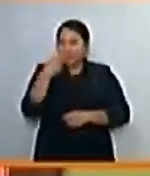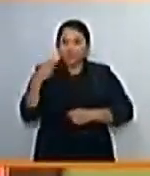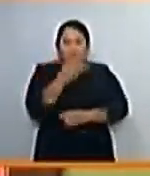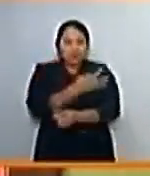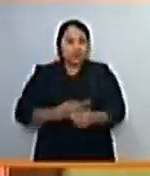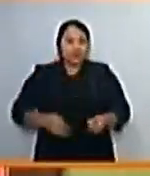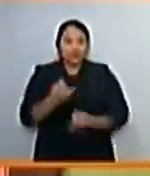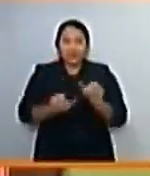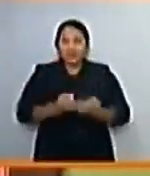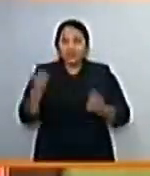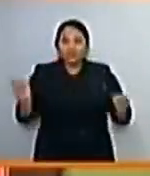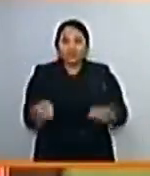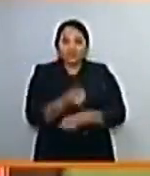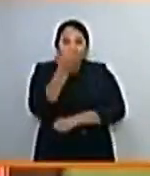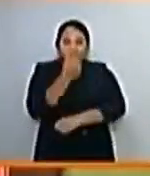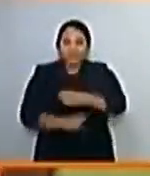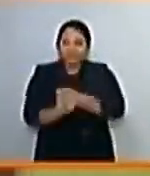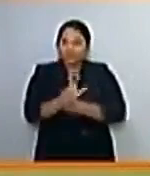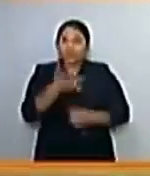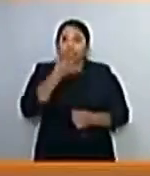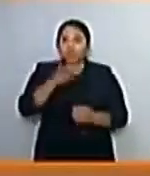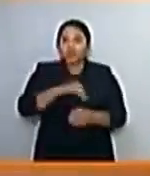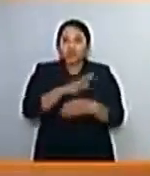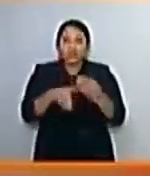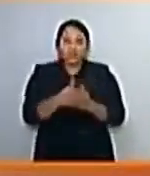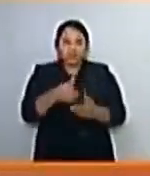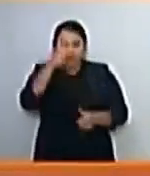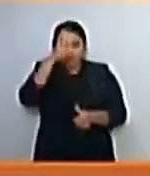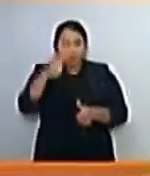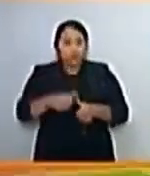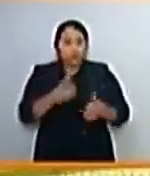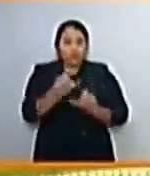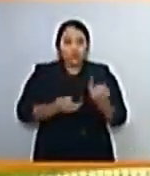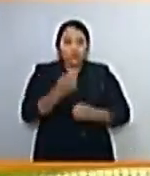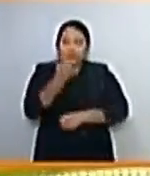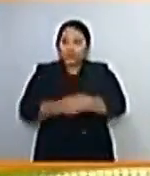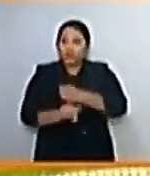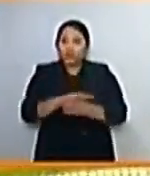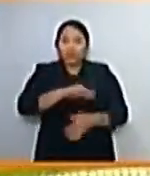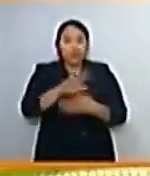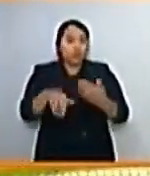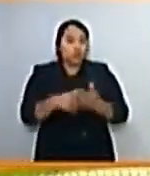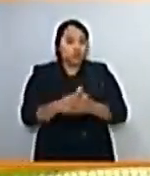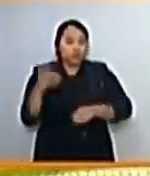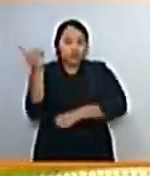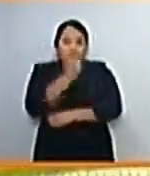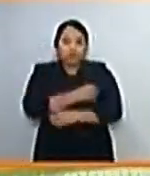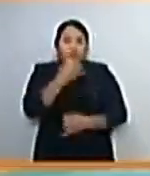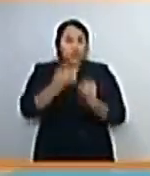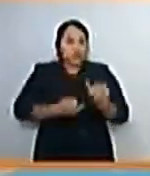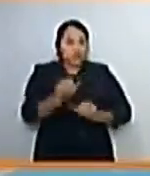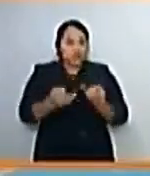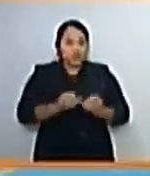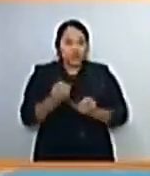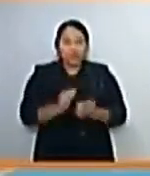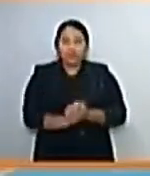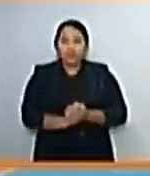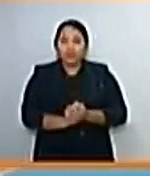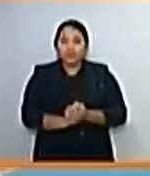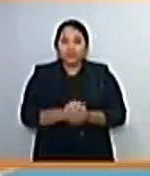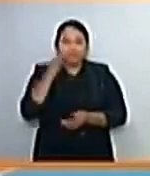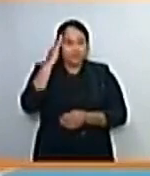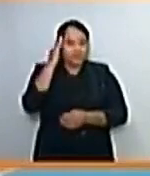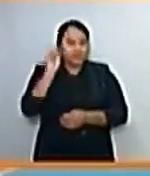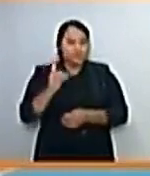Pega 3. Así que les deseo mucha suerte. Y les recuerdo que Pega 3 se juega 3 veces al día, los 7 días a la semana. Conoceremos